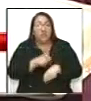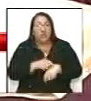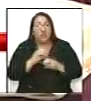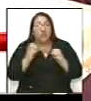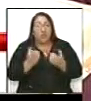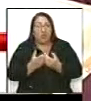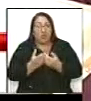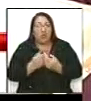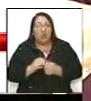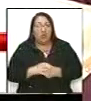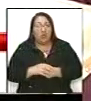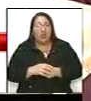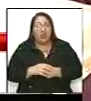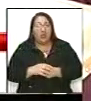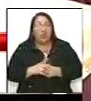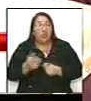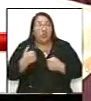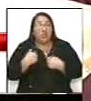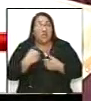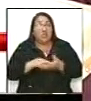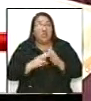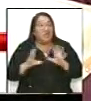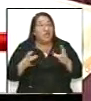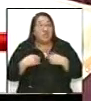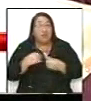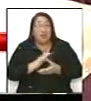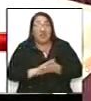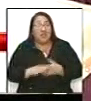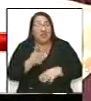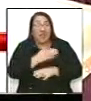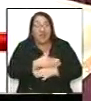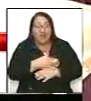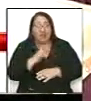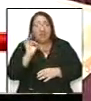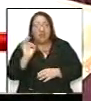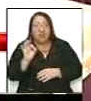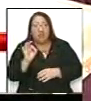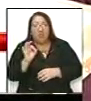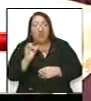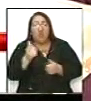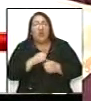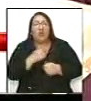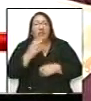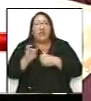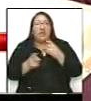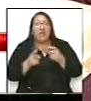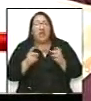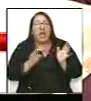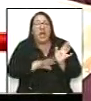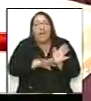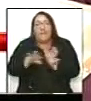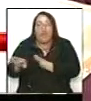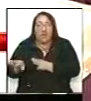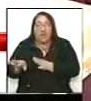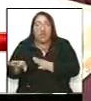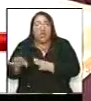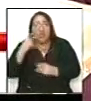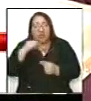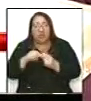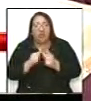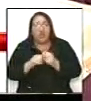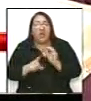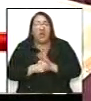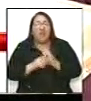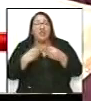Congreso no tuvo ninguna aceptación, y fue ese acápite fue declarado aparte y fue observada la ley, que